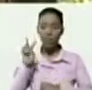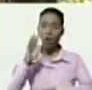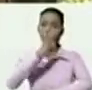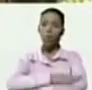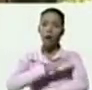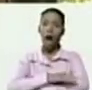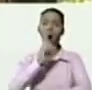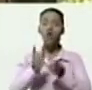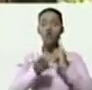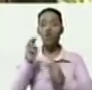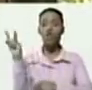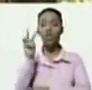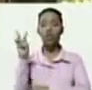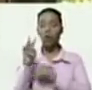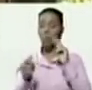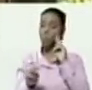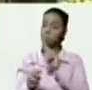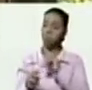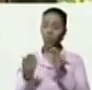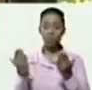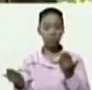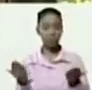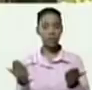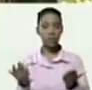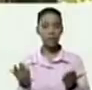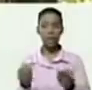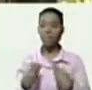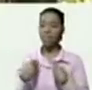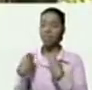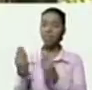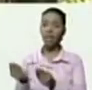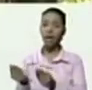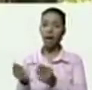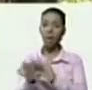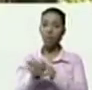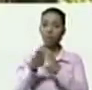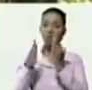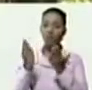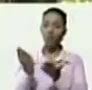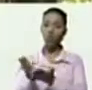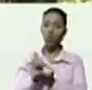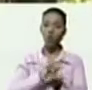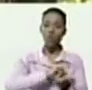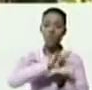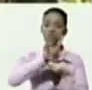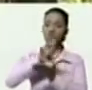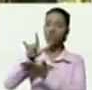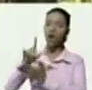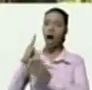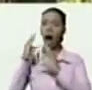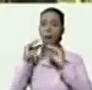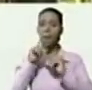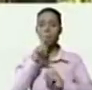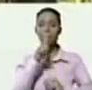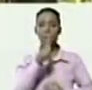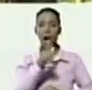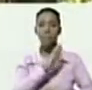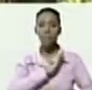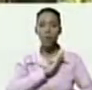algunos venezolanos que se dan a la tarea de irse por el mundo a hablar mal de su